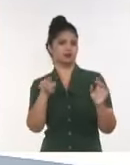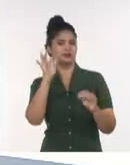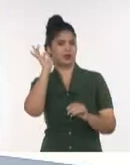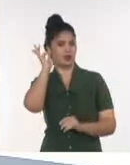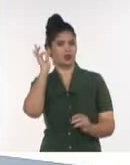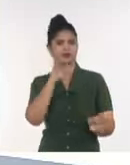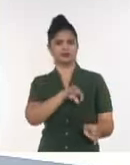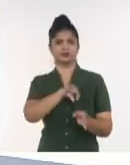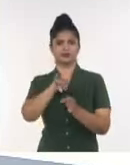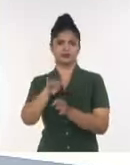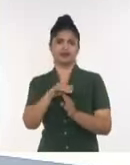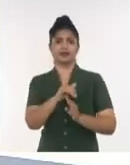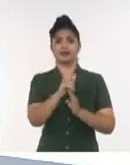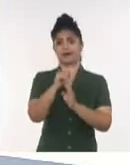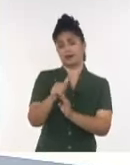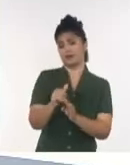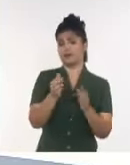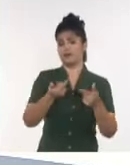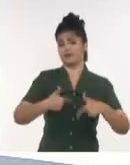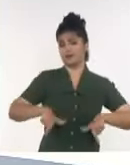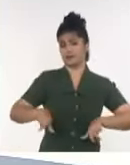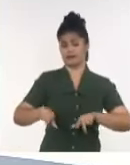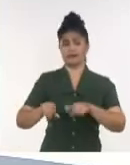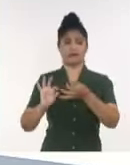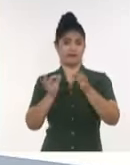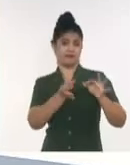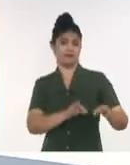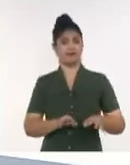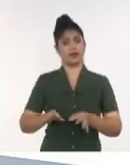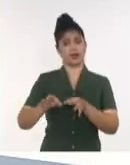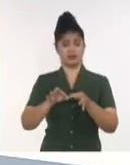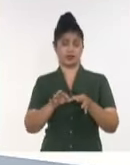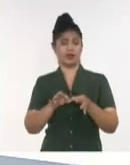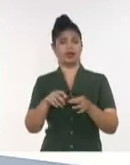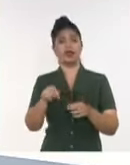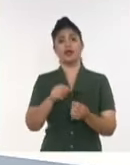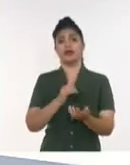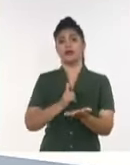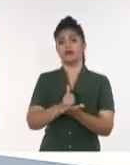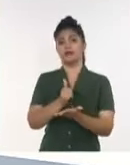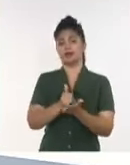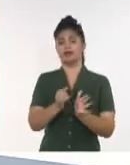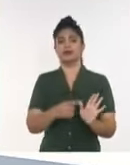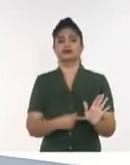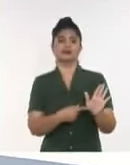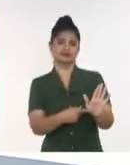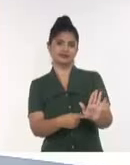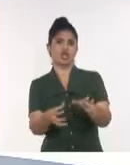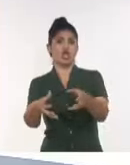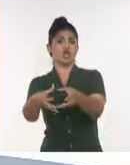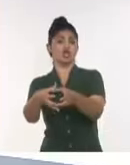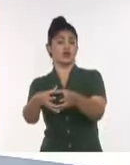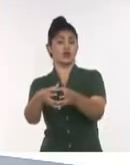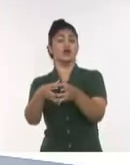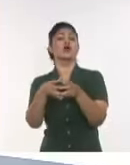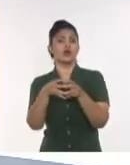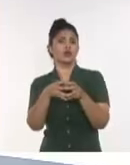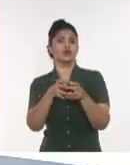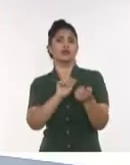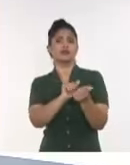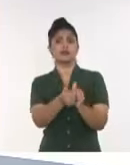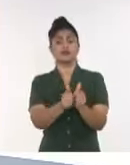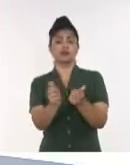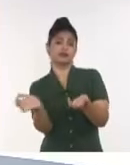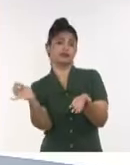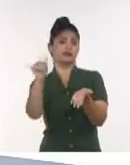campeón olímpico Leuris Pupo y la destacada ciclista Arlenis Sierra, regresó este miércoles a la patria, otro grupo de atletas que representó